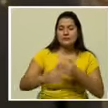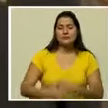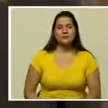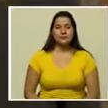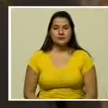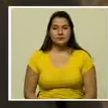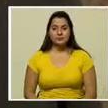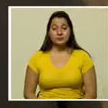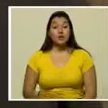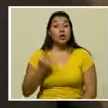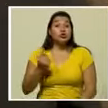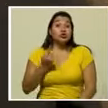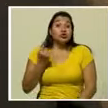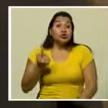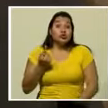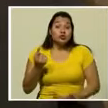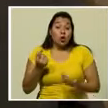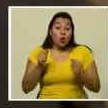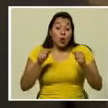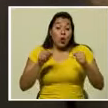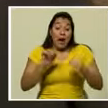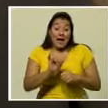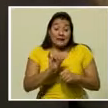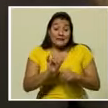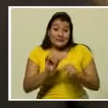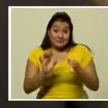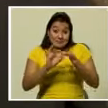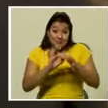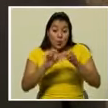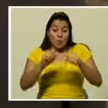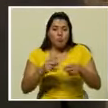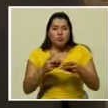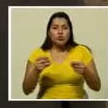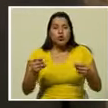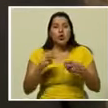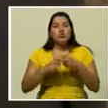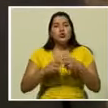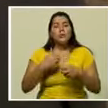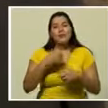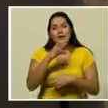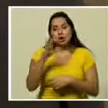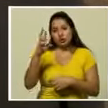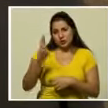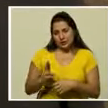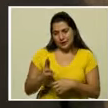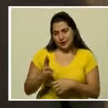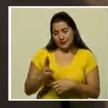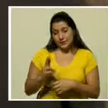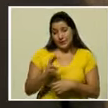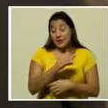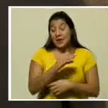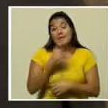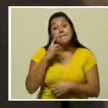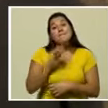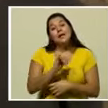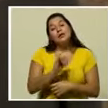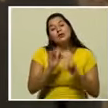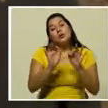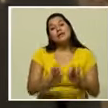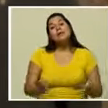poderes. Solo vamos a poder resolver los problemas de Costa Rica con el apoyo de todos, y para eso es